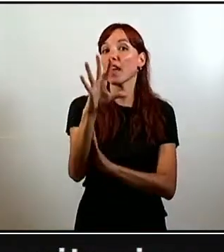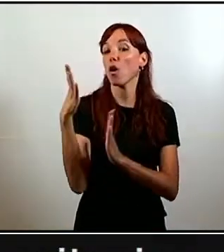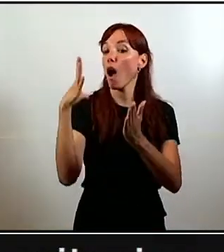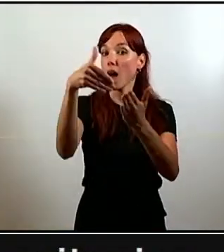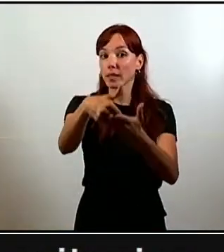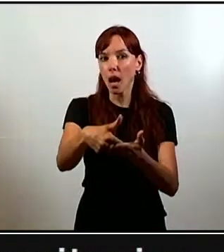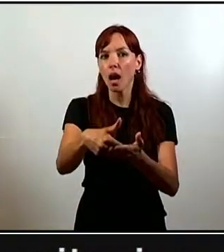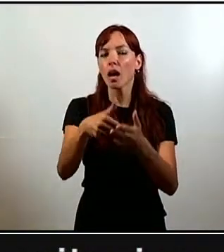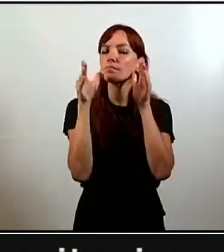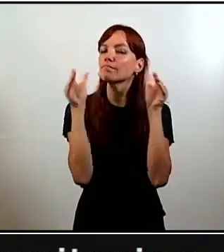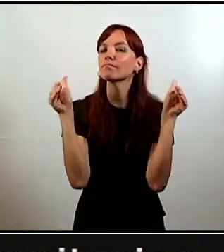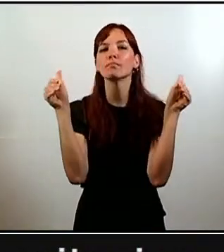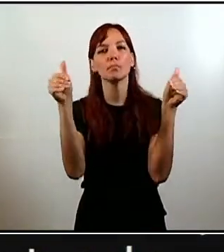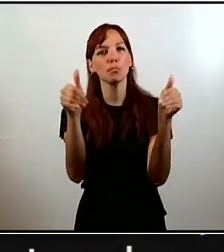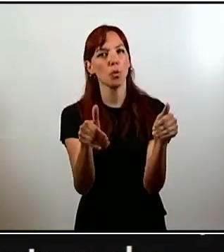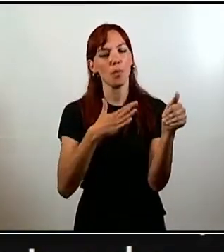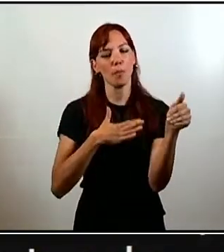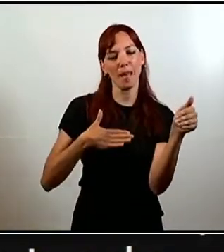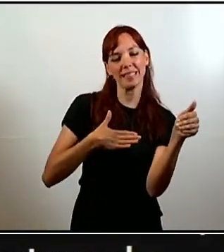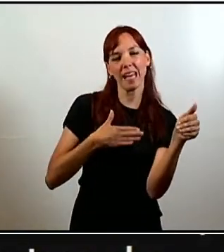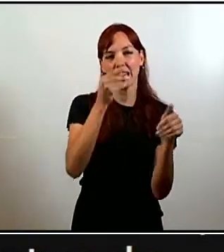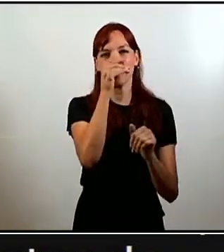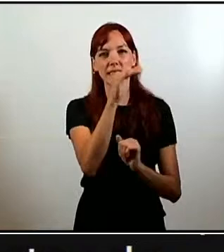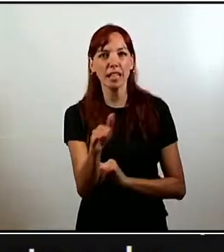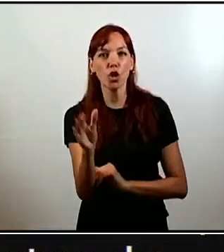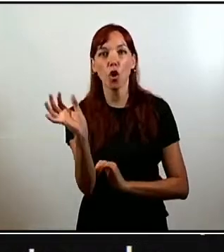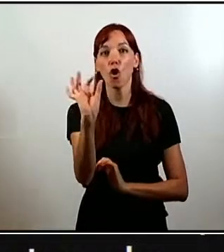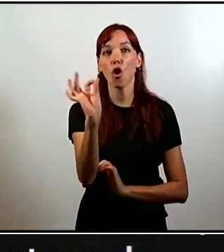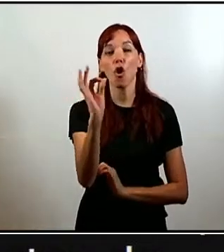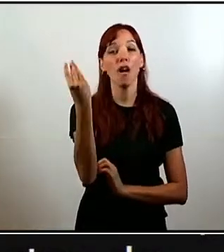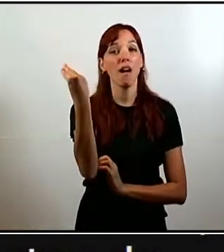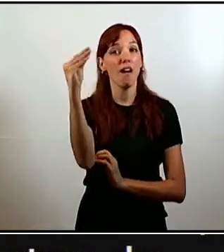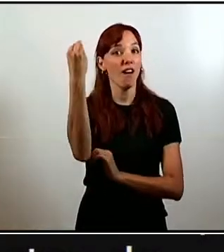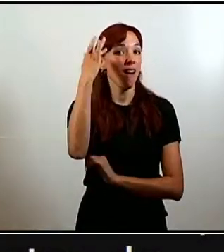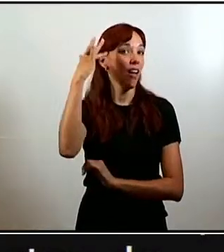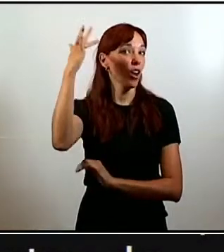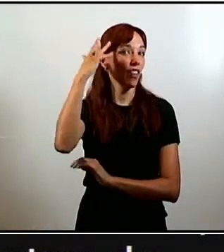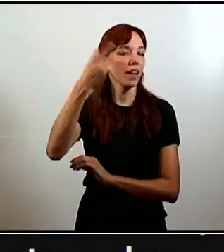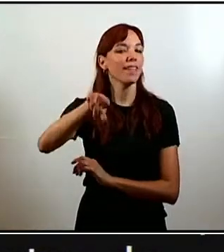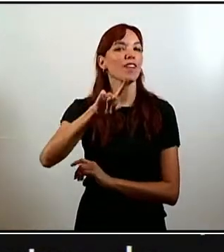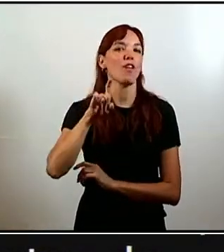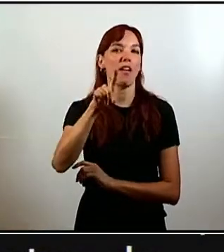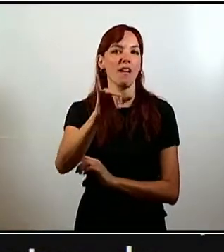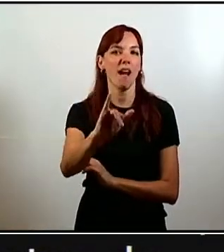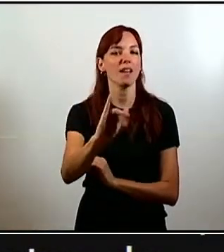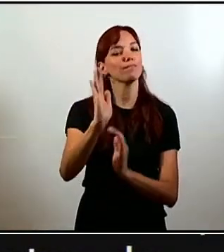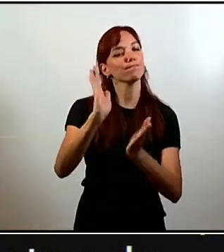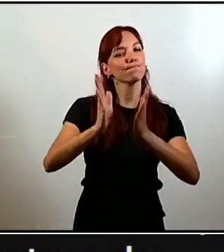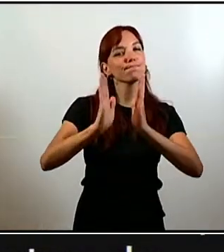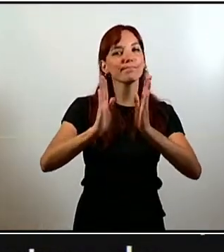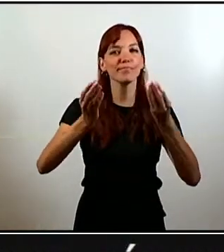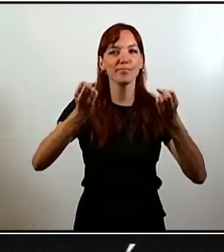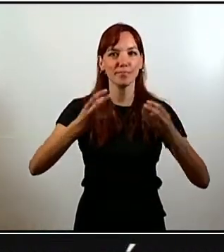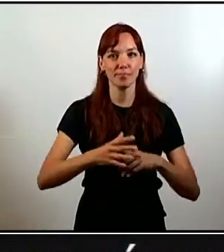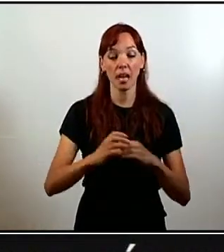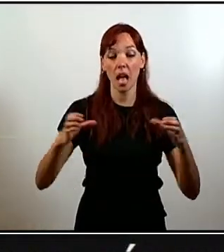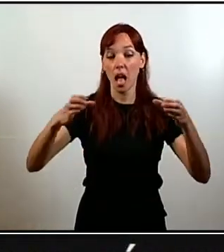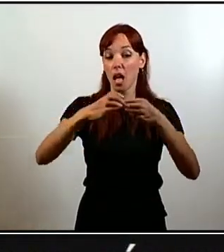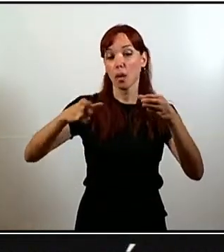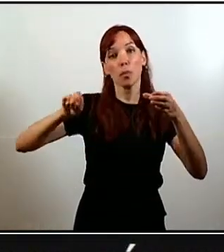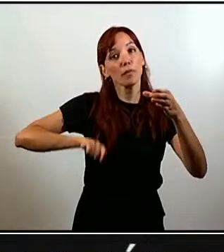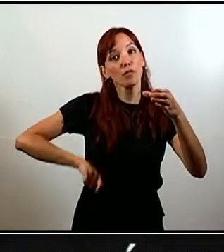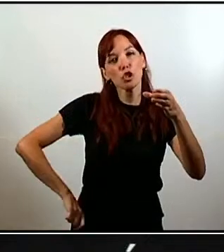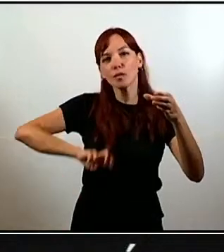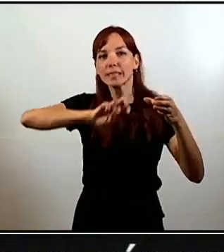de niños, al bienestar de adolescentes que padecen cáncer. Se trata de un equipo multidisciplinar que desde